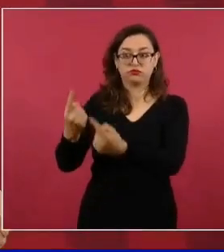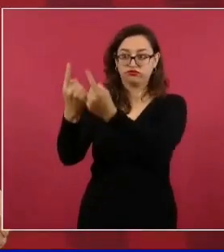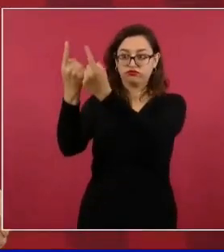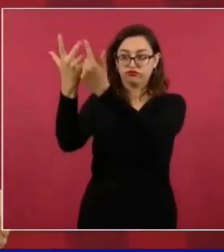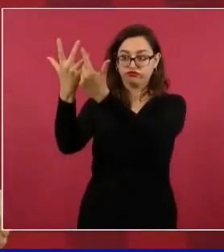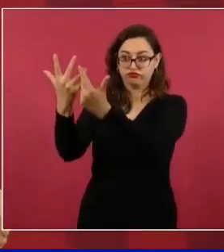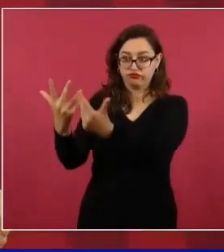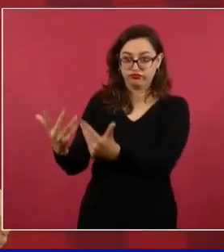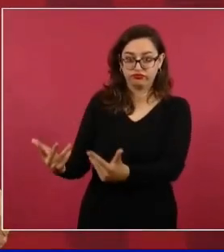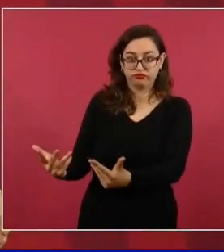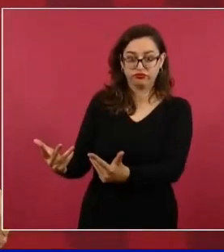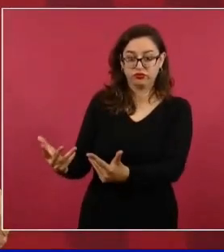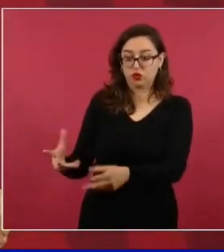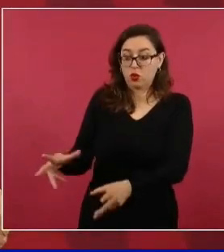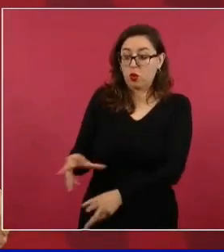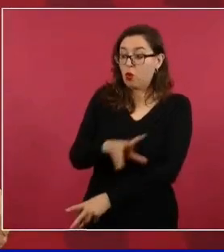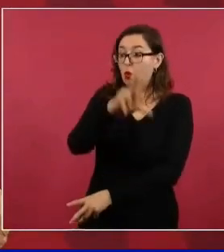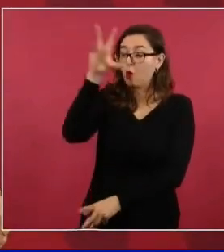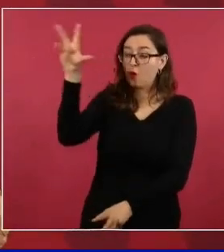pues estaba